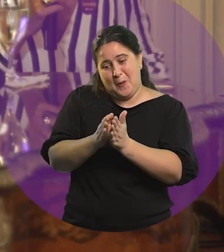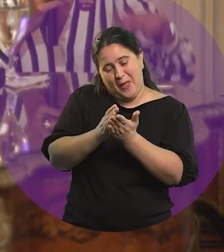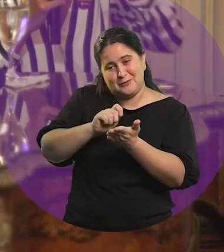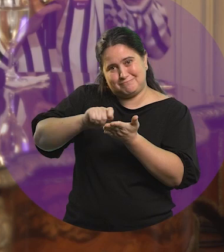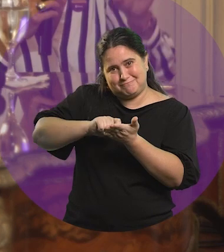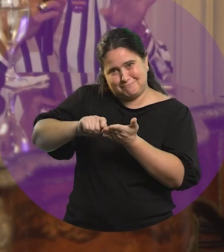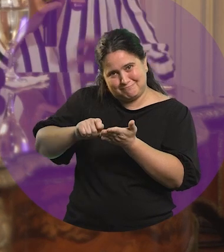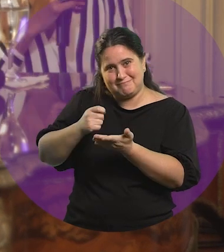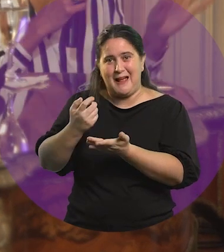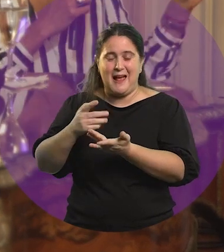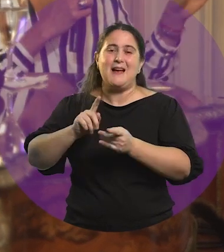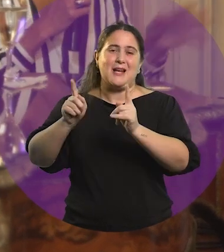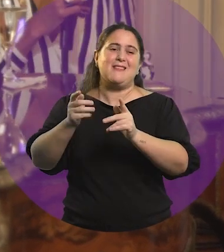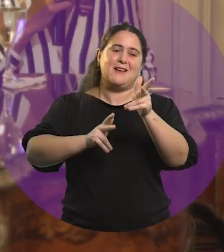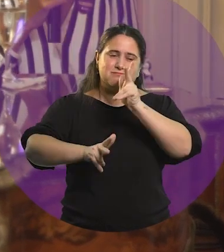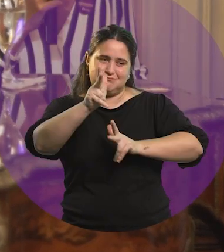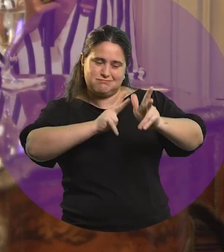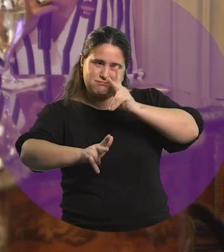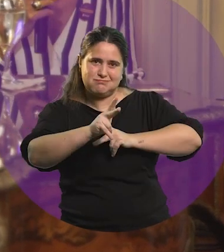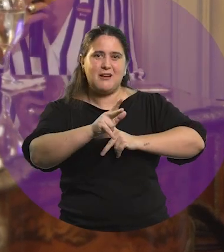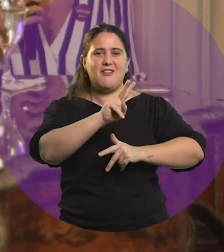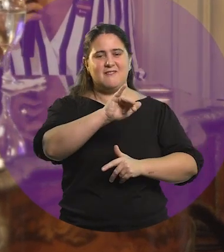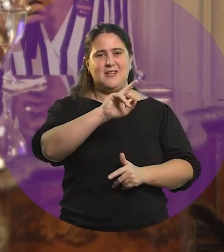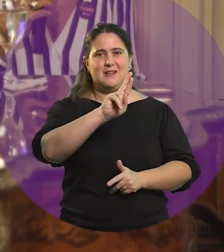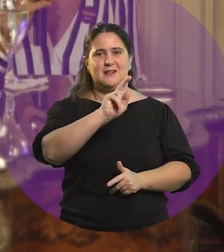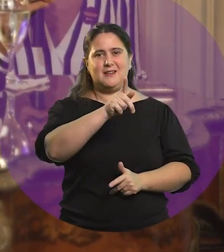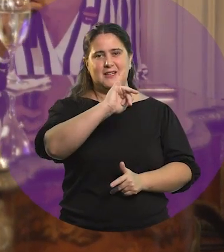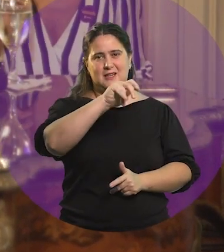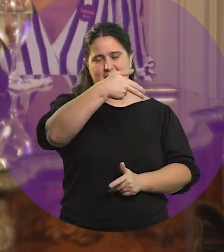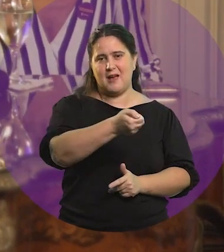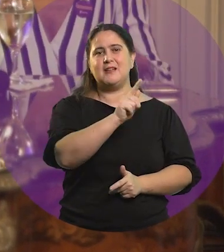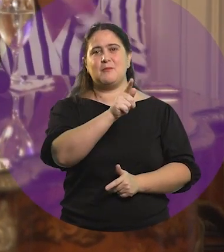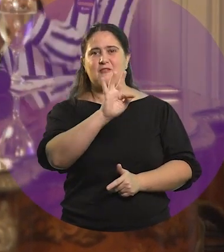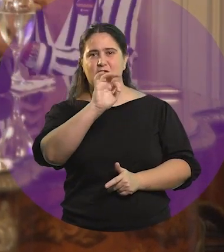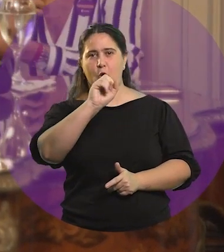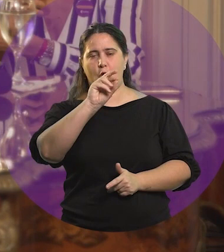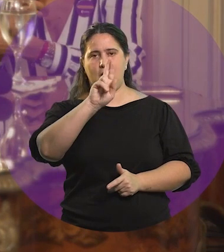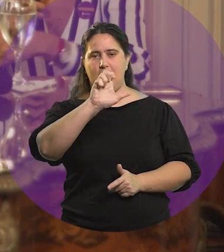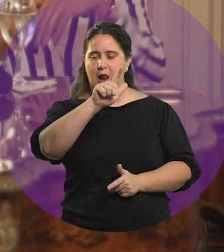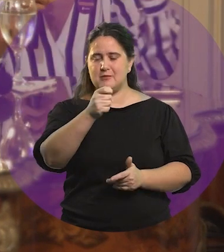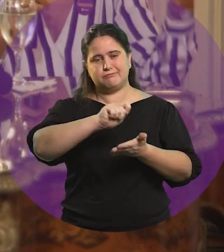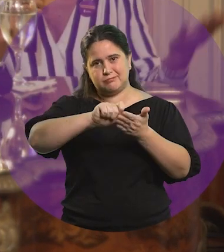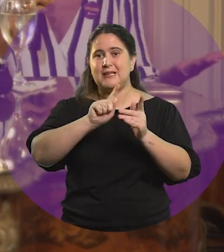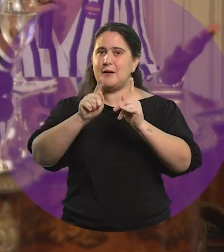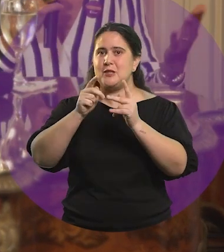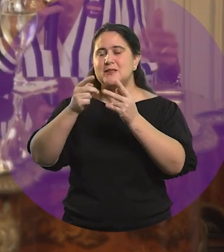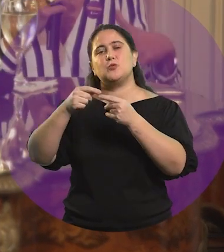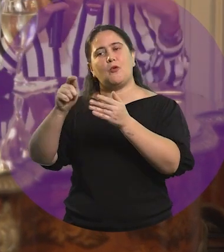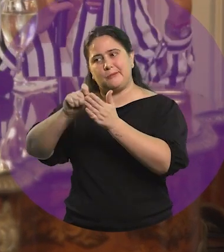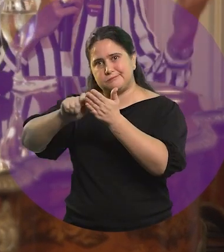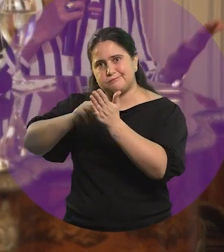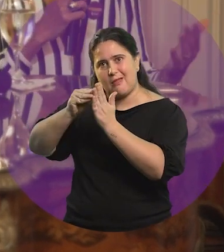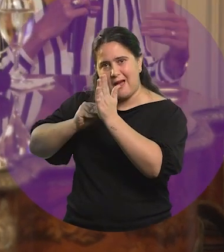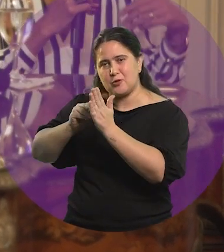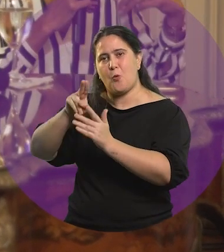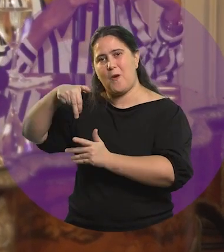cuadernito y ya anoté un montón de cosas que fueron diciendo Virginia y Fiorella, pero además traje un montón de datos que nos brinda UNESCO en términos globales,